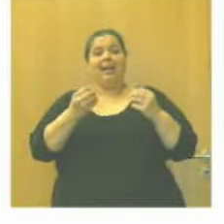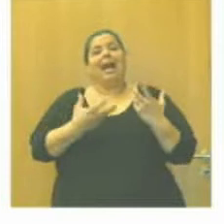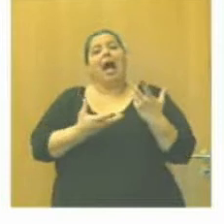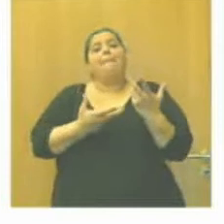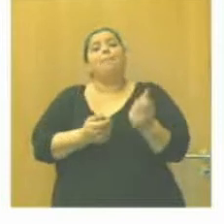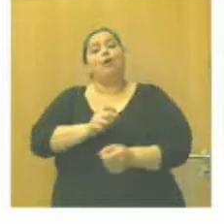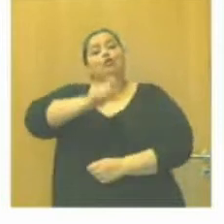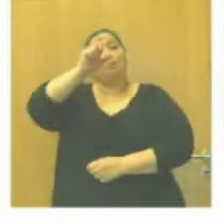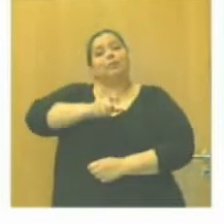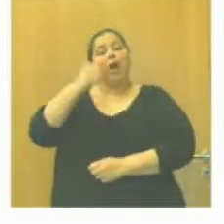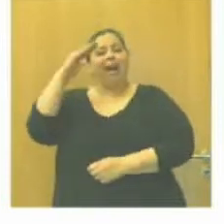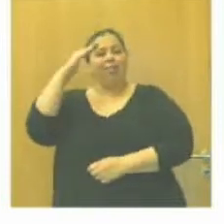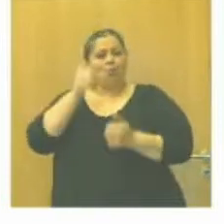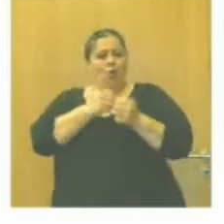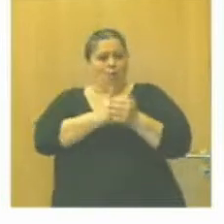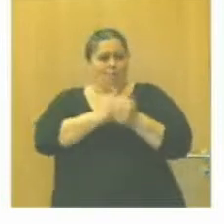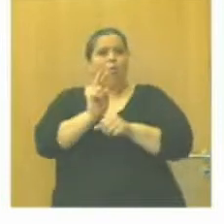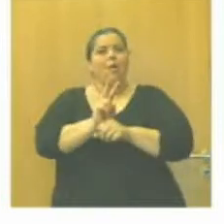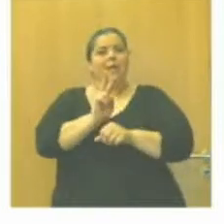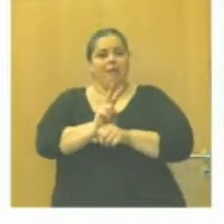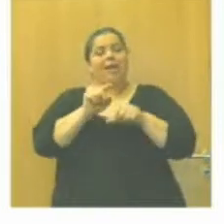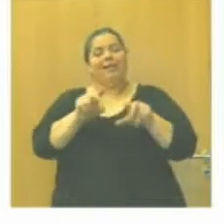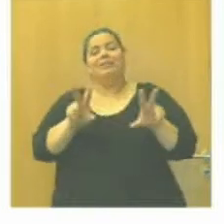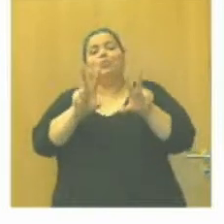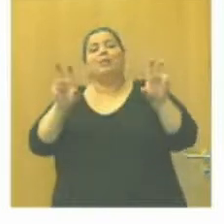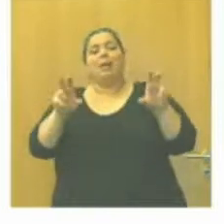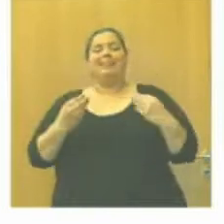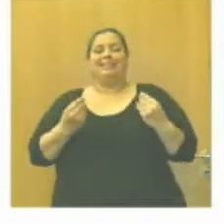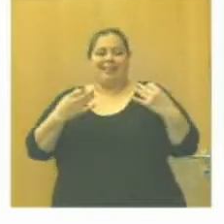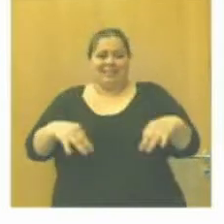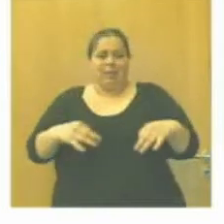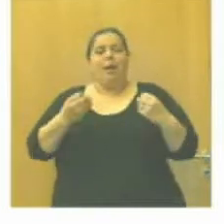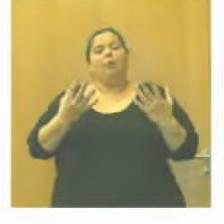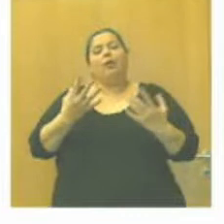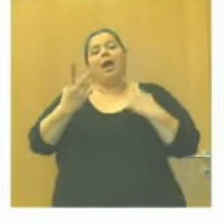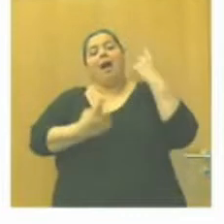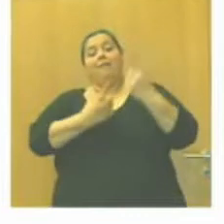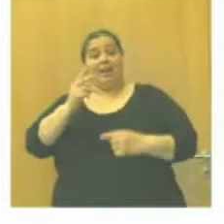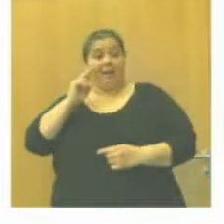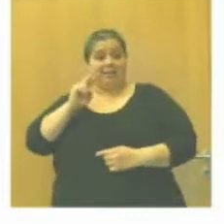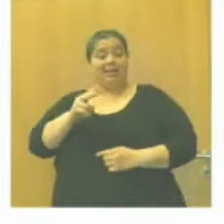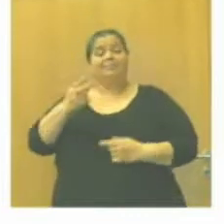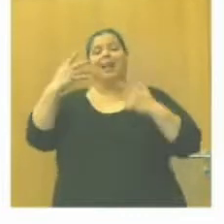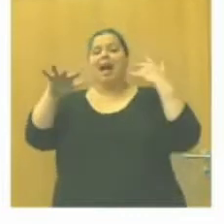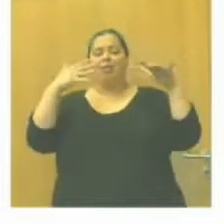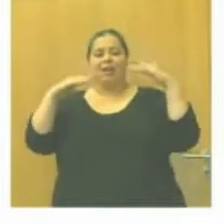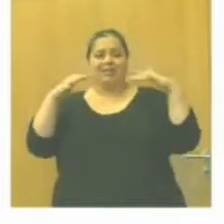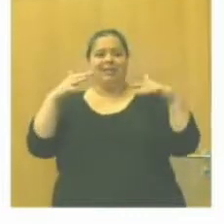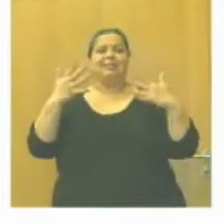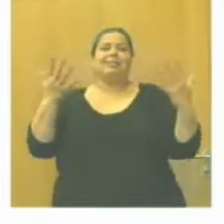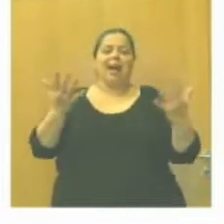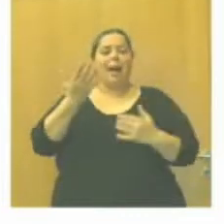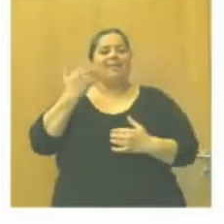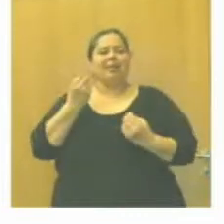cuidador. Es un tema bastante sensible, digamos, porque hemos visto que muchas veces la adolescencia ha tenido una